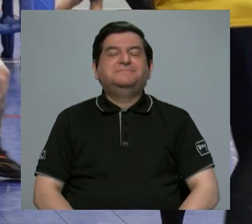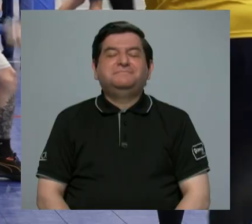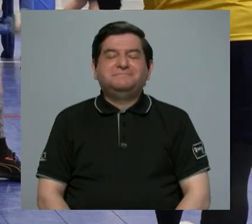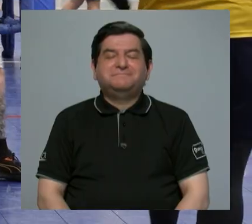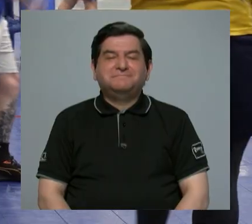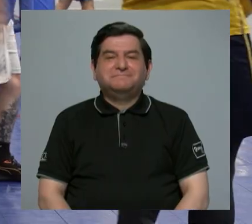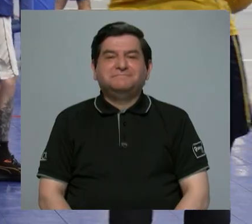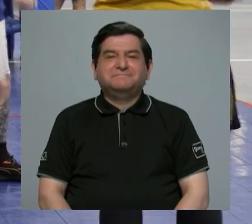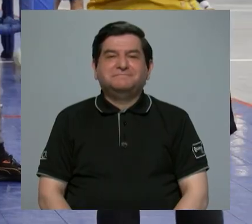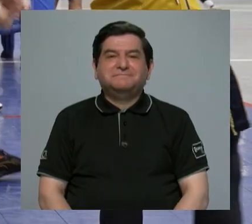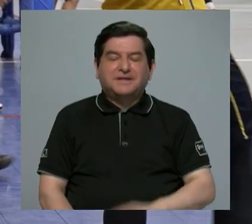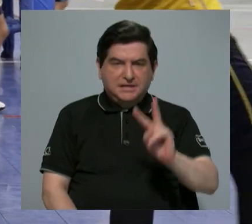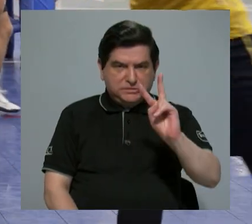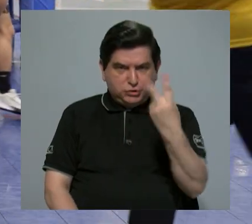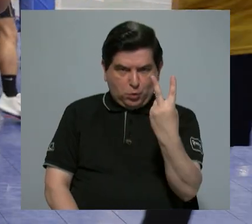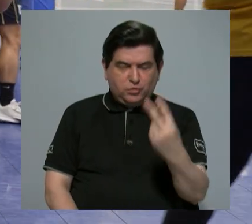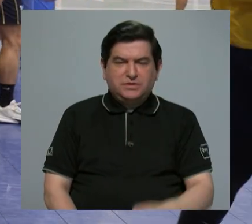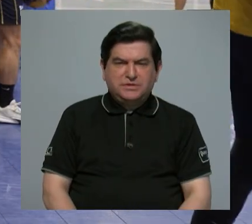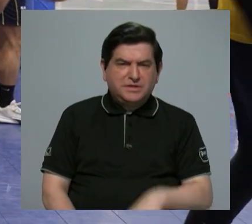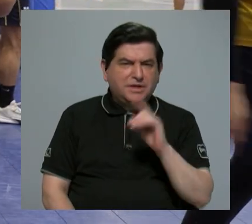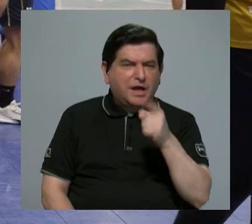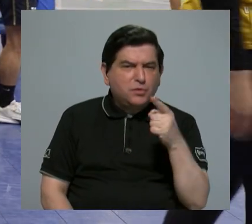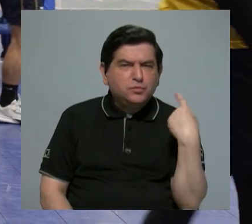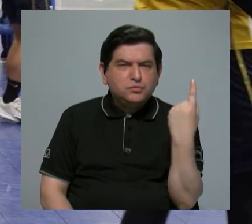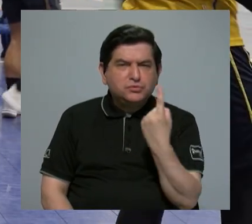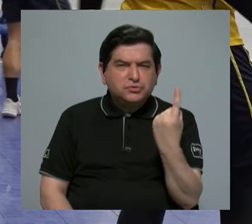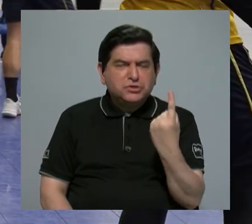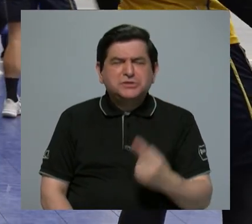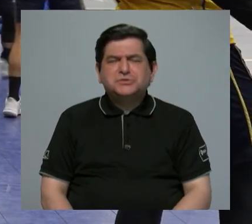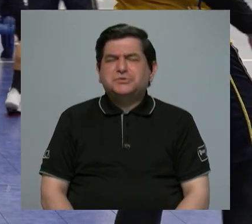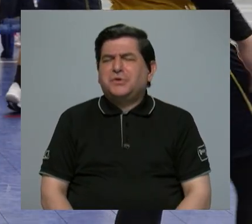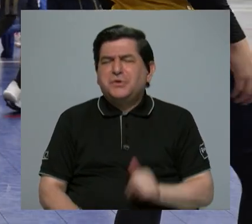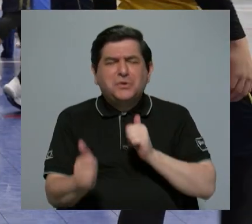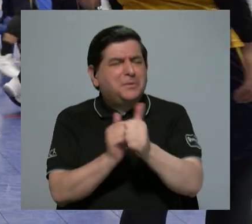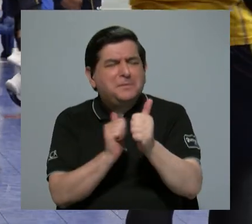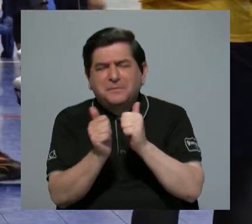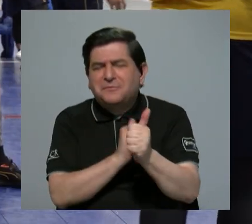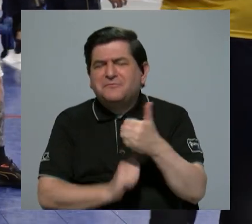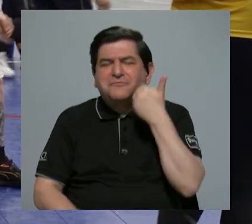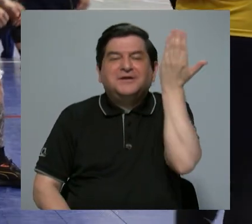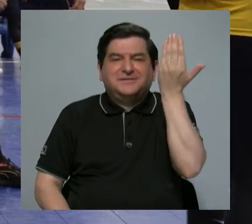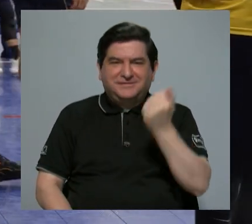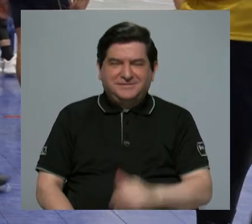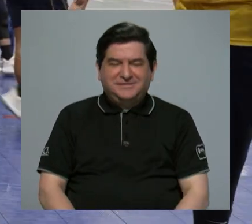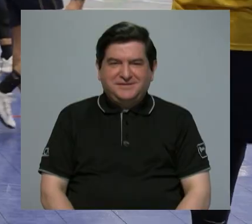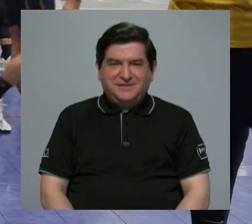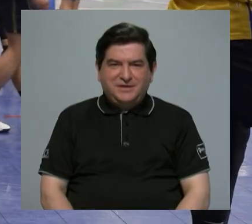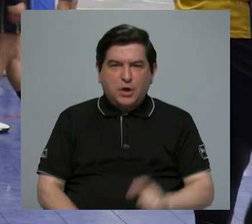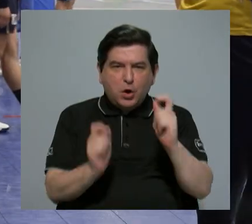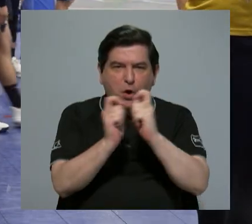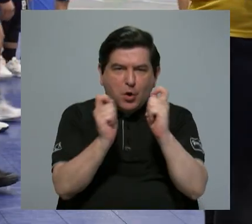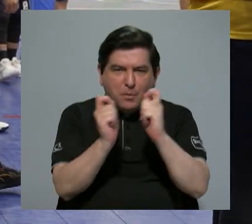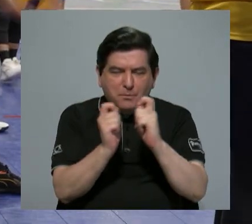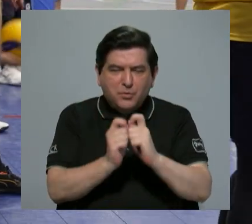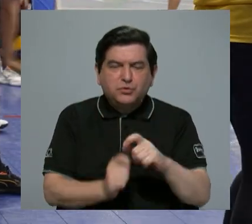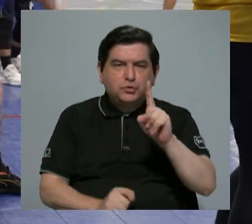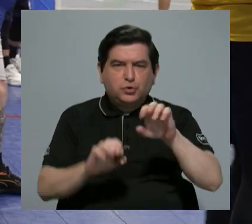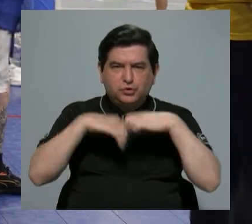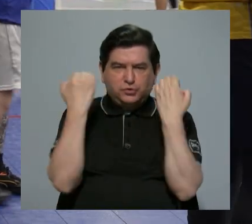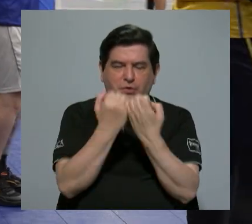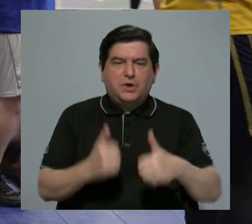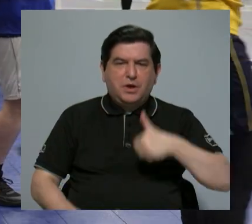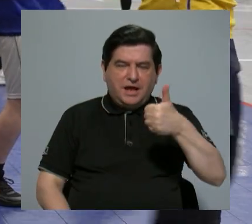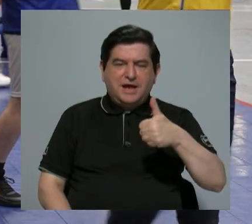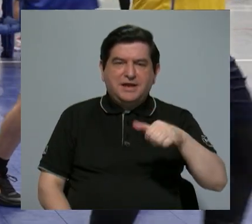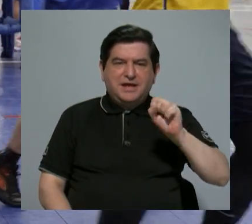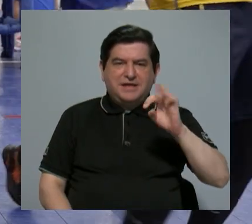Cristina. Vamos con la segunda. Yo creo que usted solo va a pasar caminando, pero vamos a ver. ¿Cuántos puntos tiene que lograr un equipo